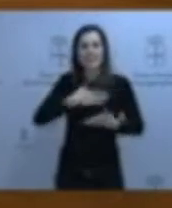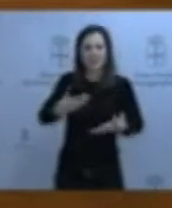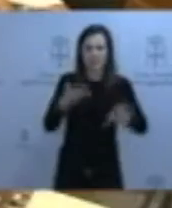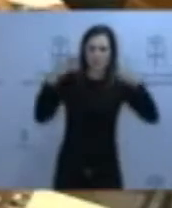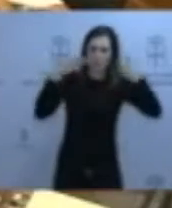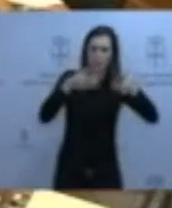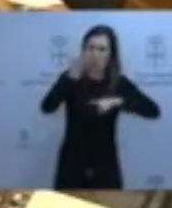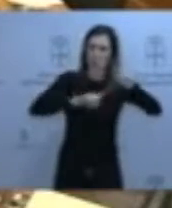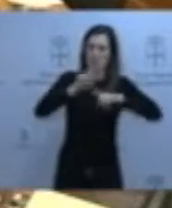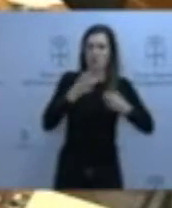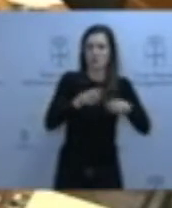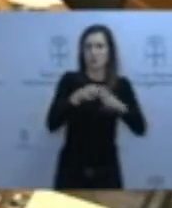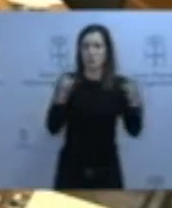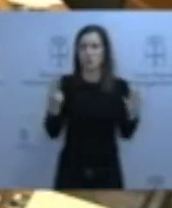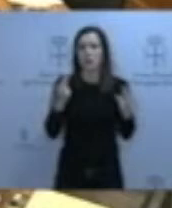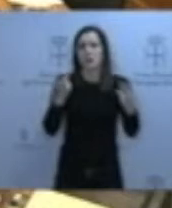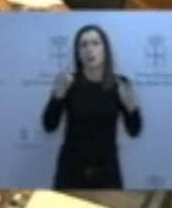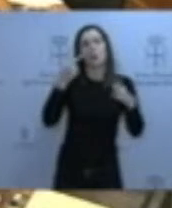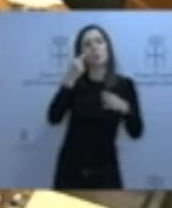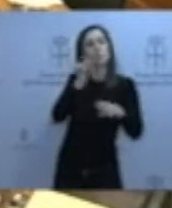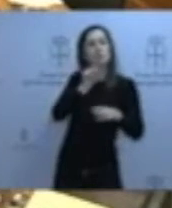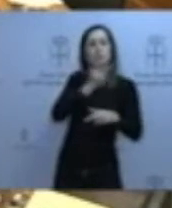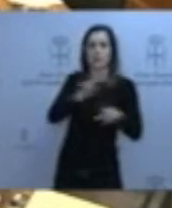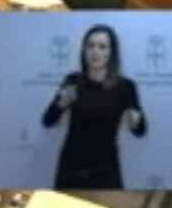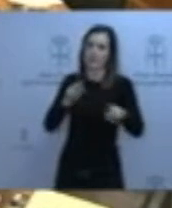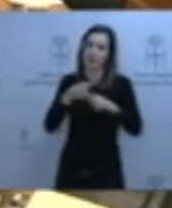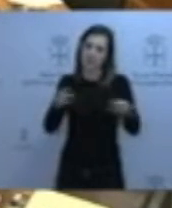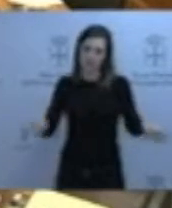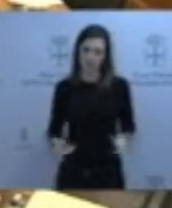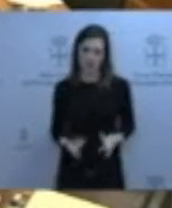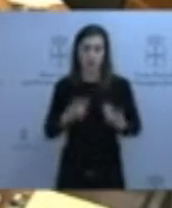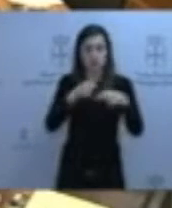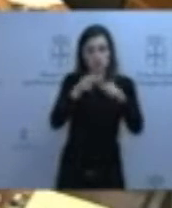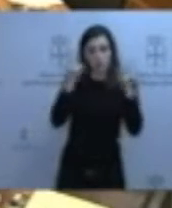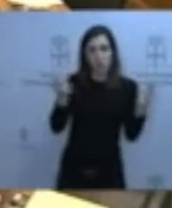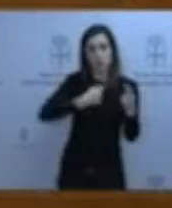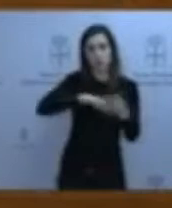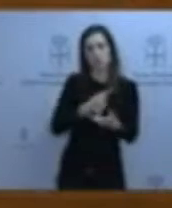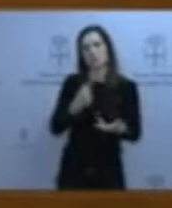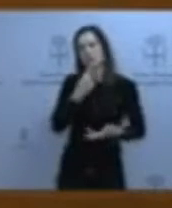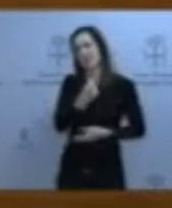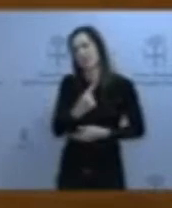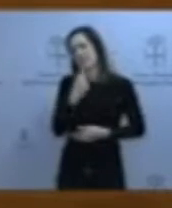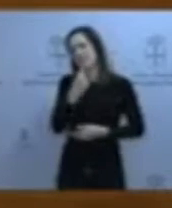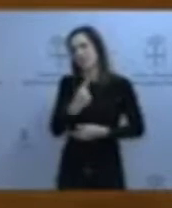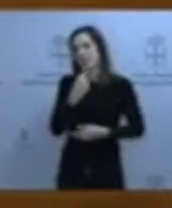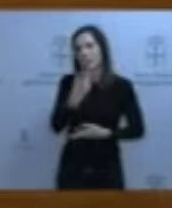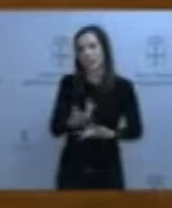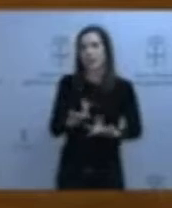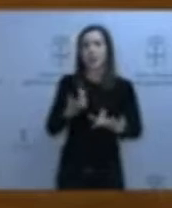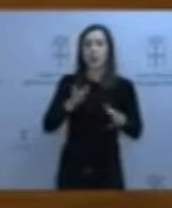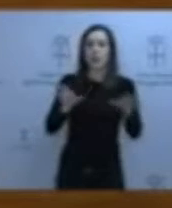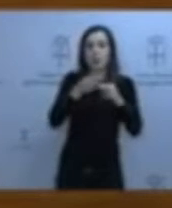el sector público. Un sector público que nosotros ya lo dijimos varias veces desde nuestro grupo